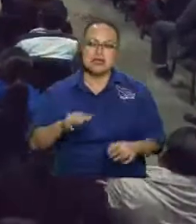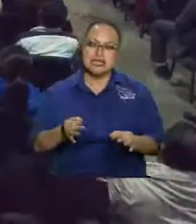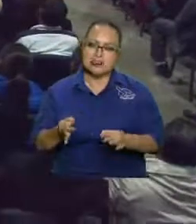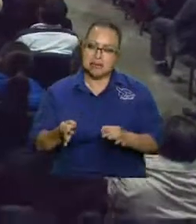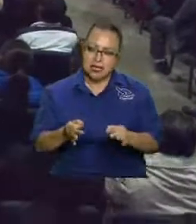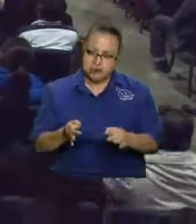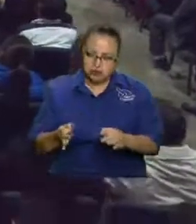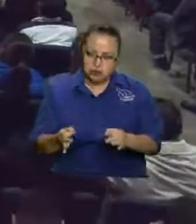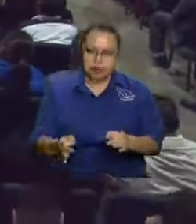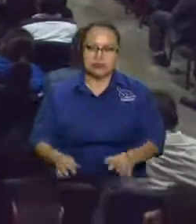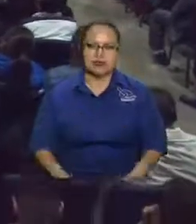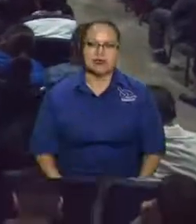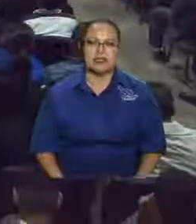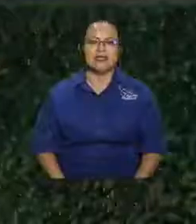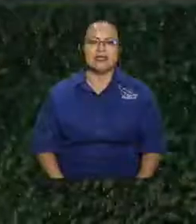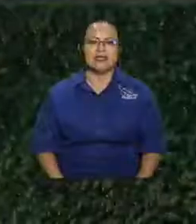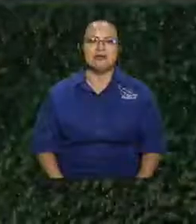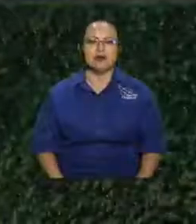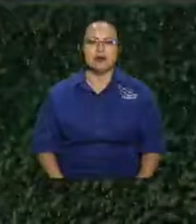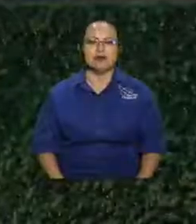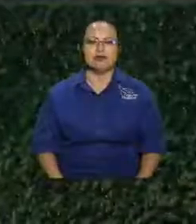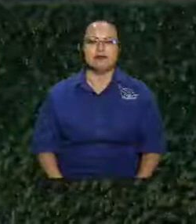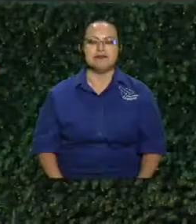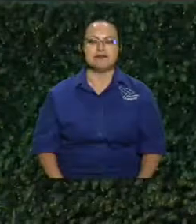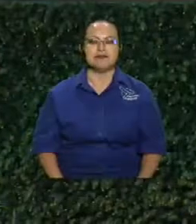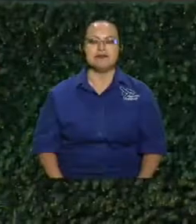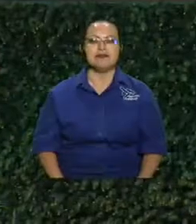que explicarlo. Pero entonces,